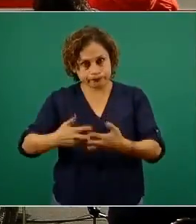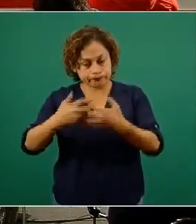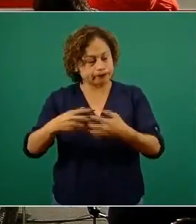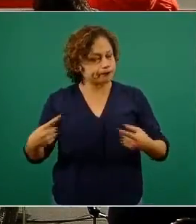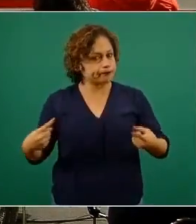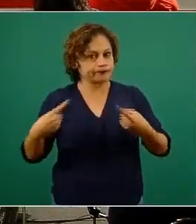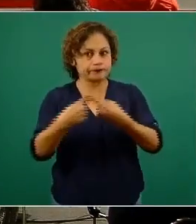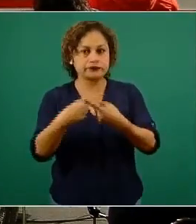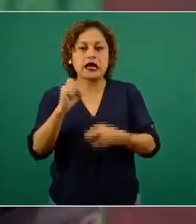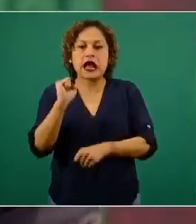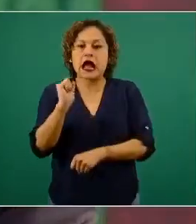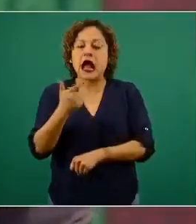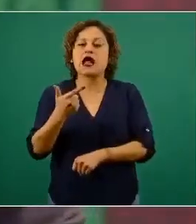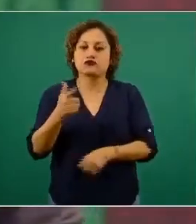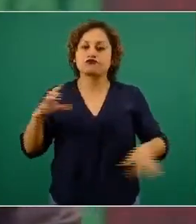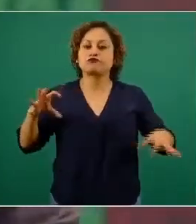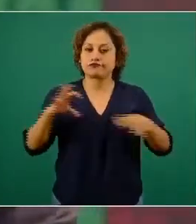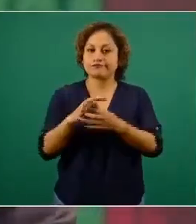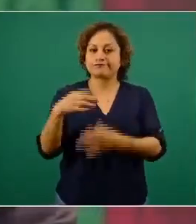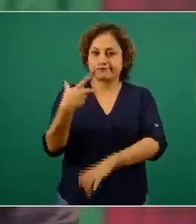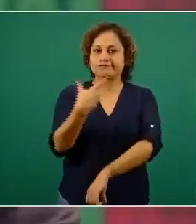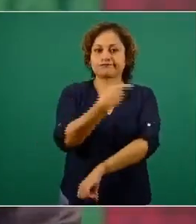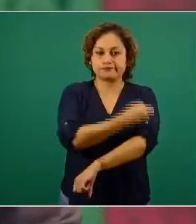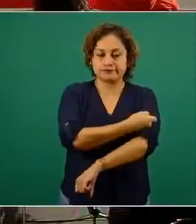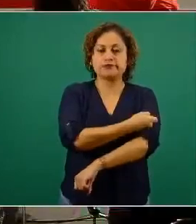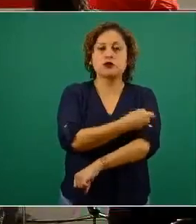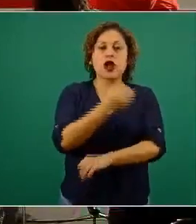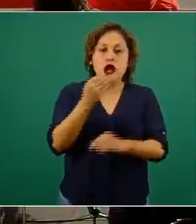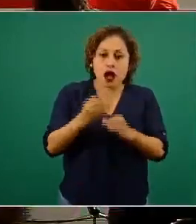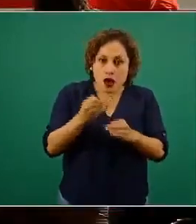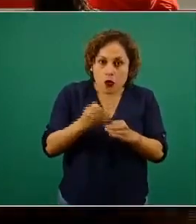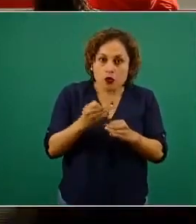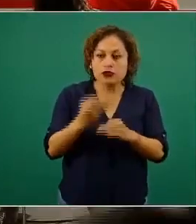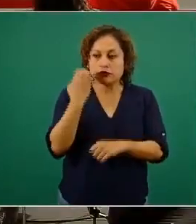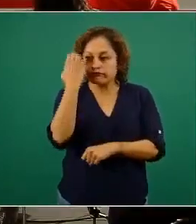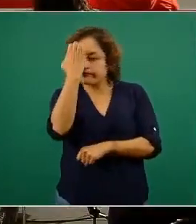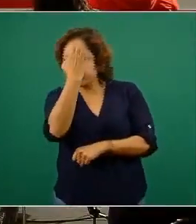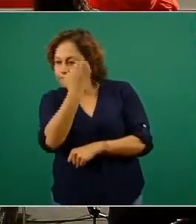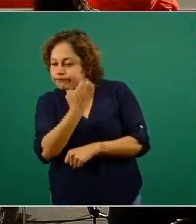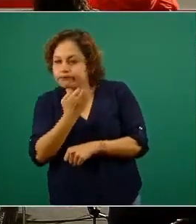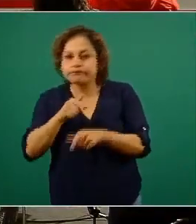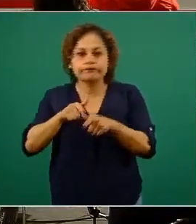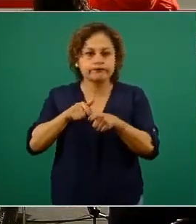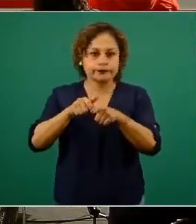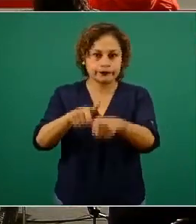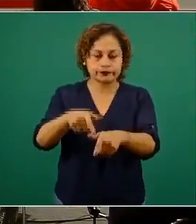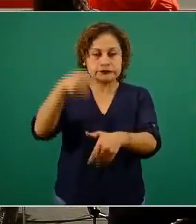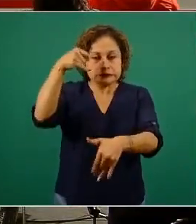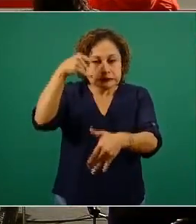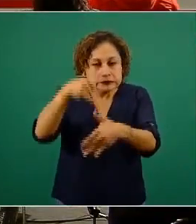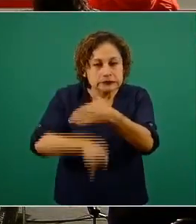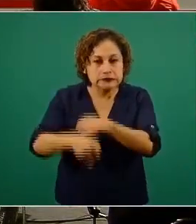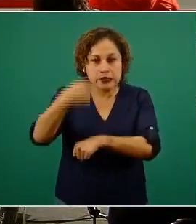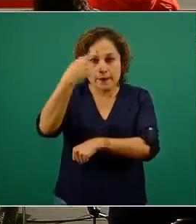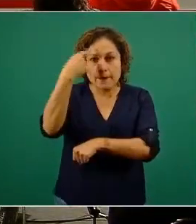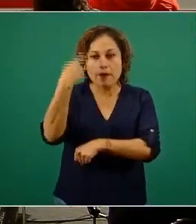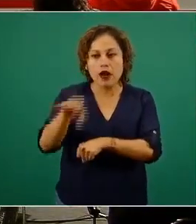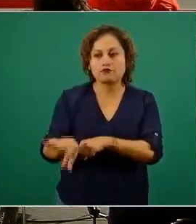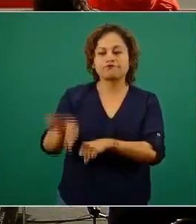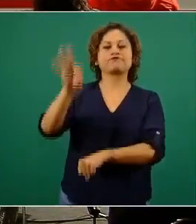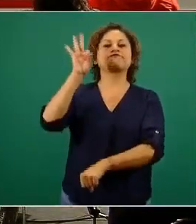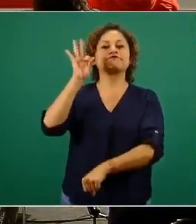diagnósticos de imagen y serológicos que serán importantes para llegar a la resolución